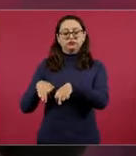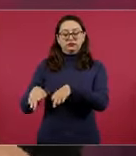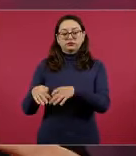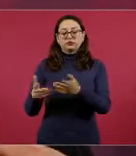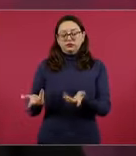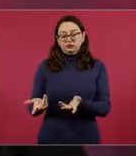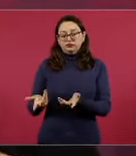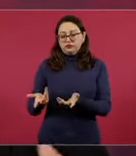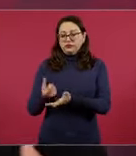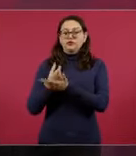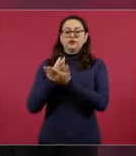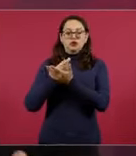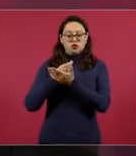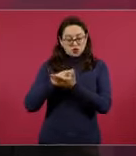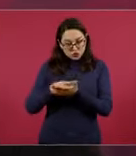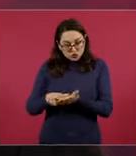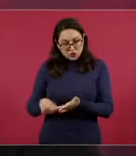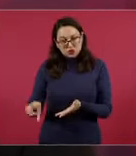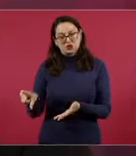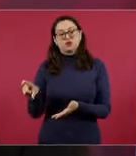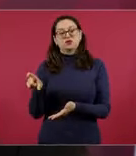volvieron a tener